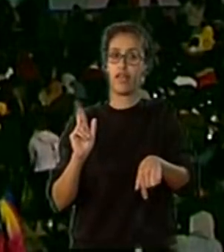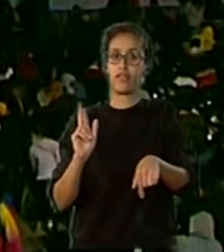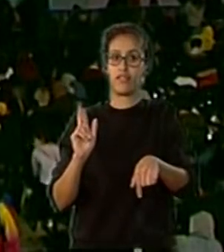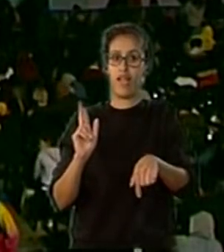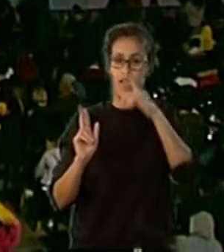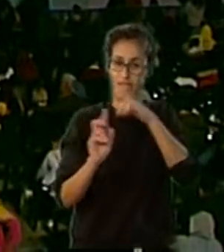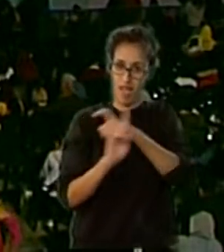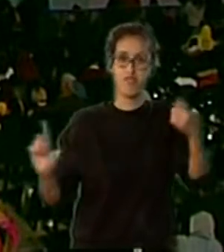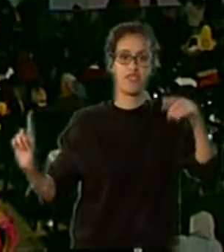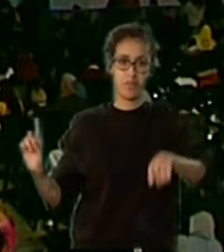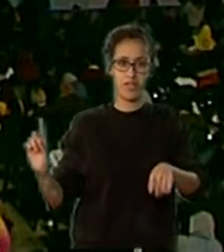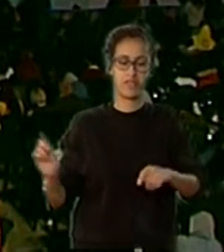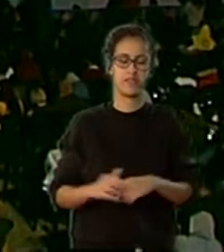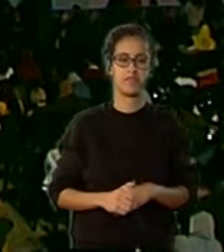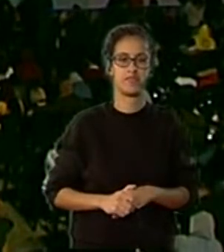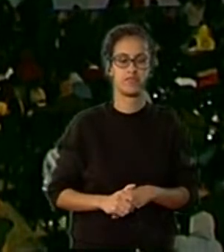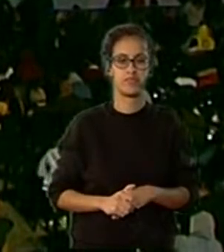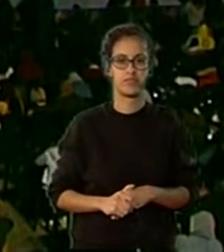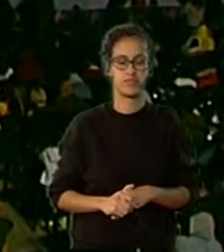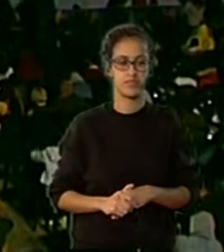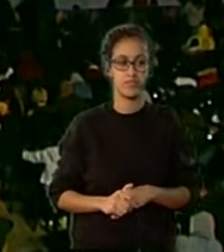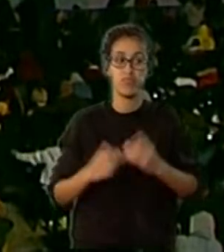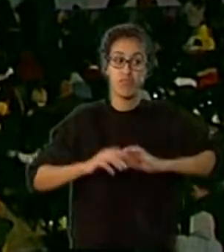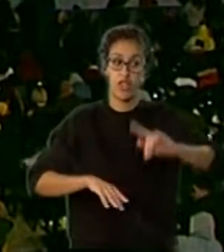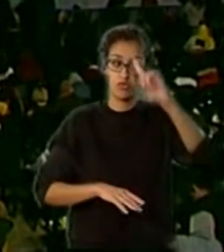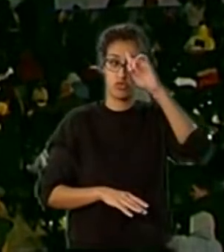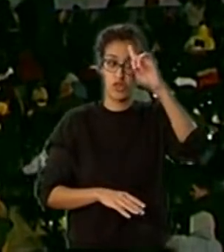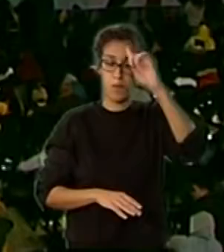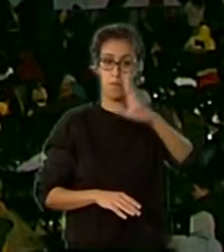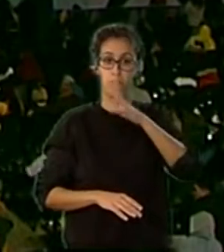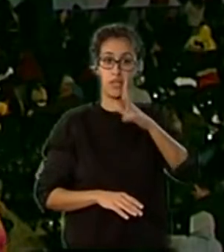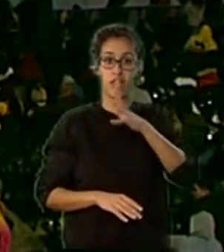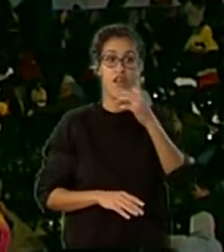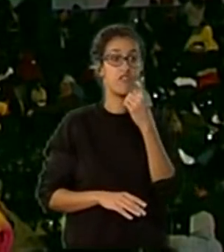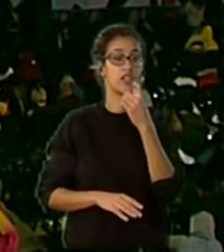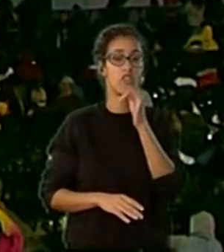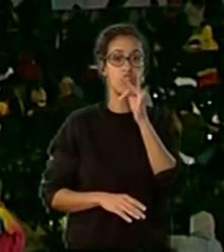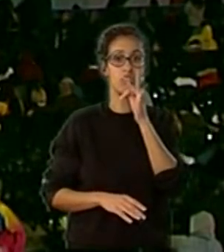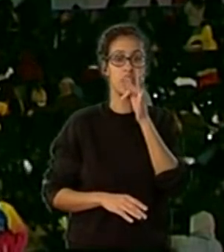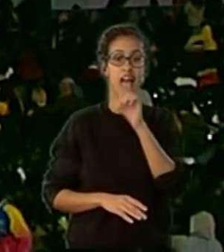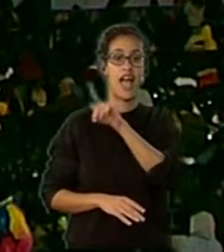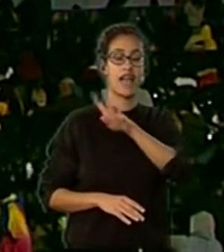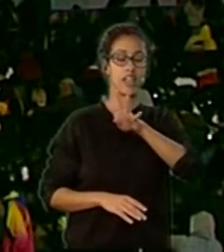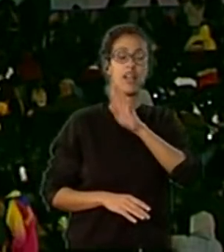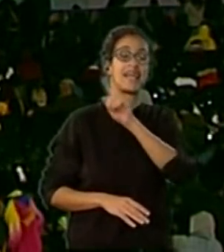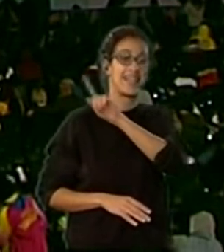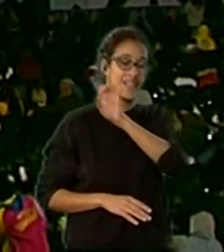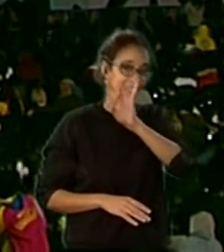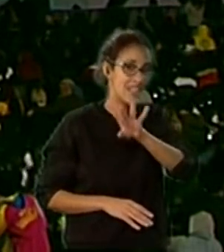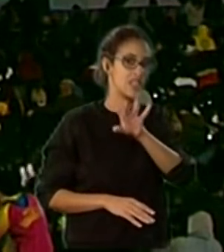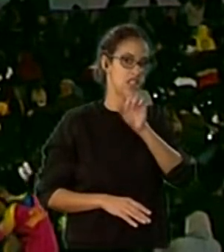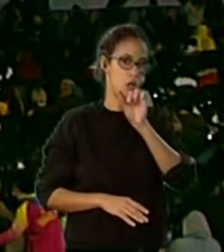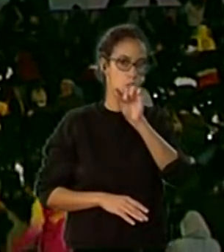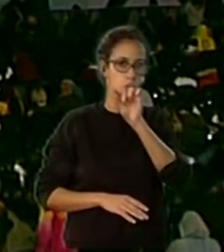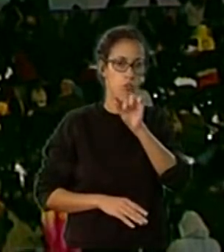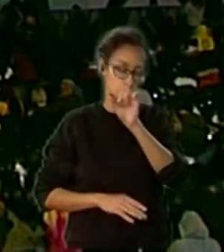una cuarta final. Esto, de momento, ni siquiera el jurado lo sabe porque todavía quedan pues otras 14 murgas, 15 para ser exactos, porque todavía queda la última murga de la noche,